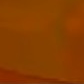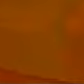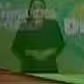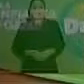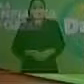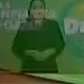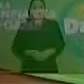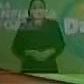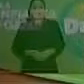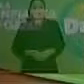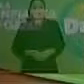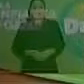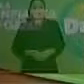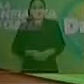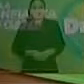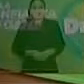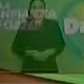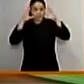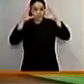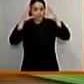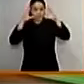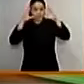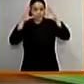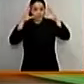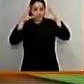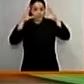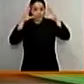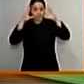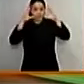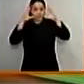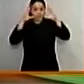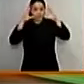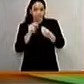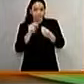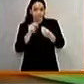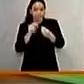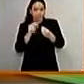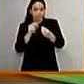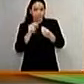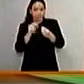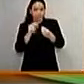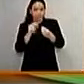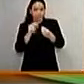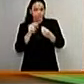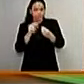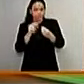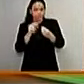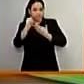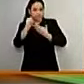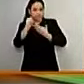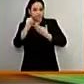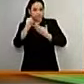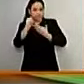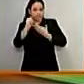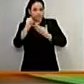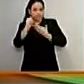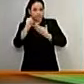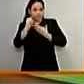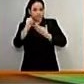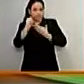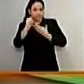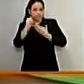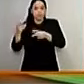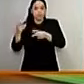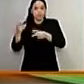Bienvenidos a otra emocionante noche de Super Premio. Son las 9 en punto hoy sábado 13 de junio y junto al auditor externo que constata